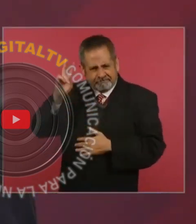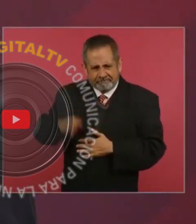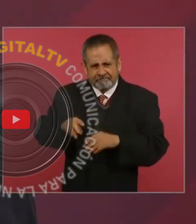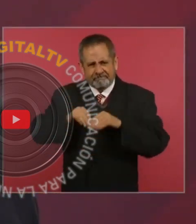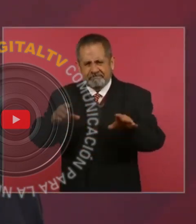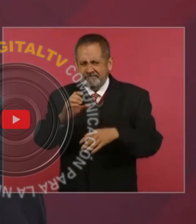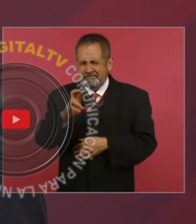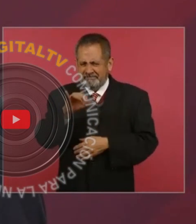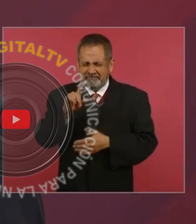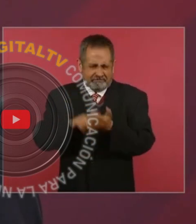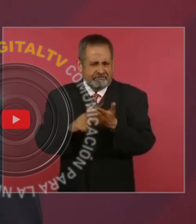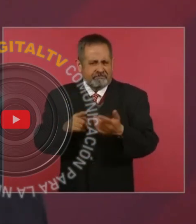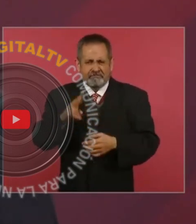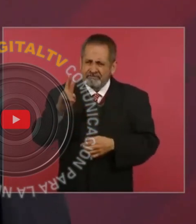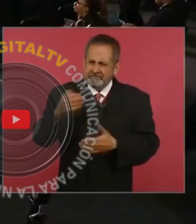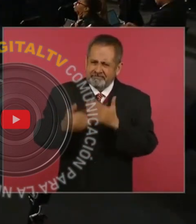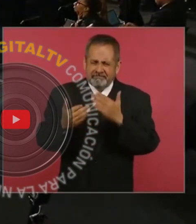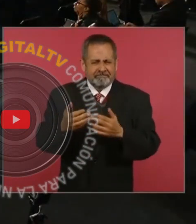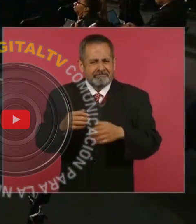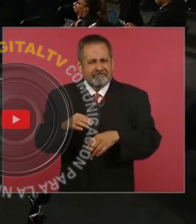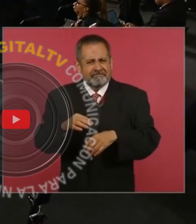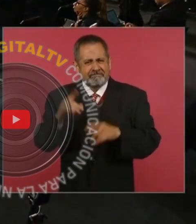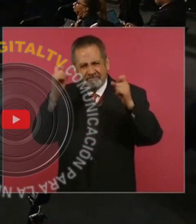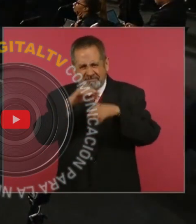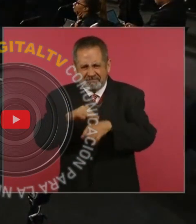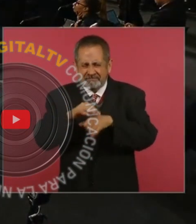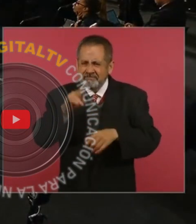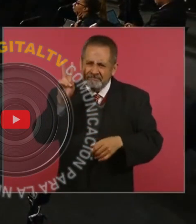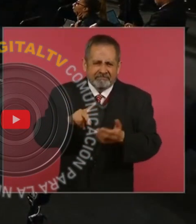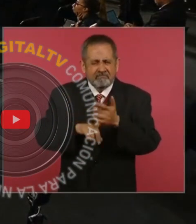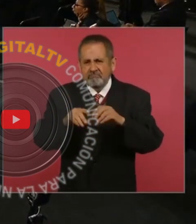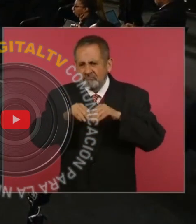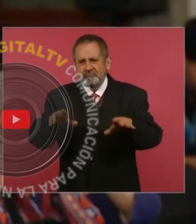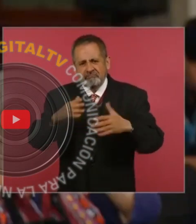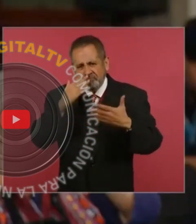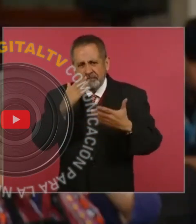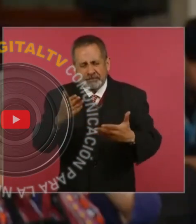crisis, en el que los hechos ya son cada vez más difíciles de